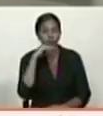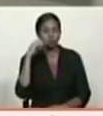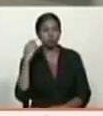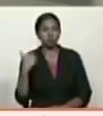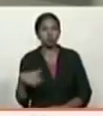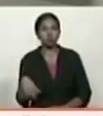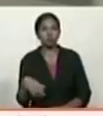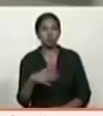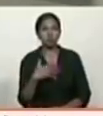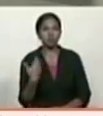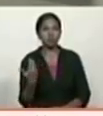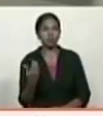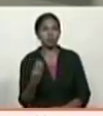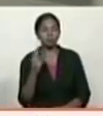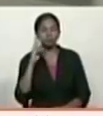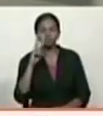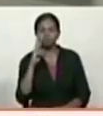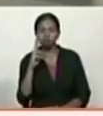presentaron intenciones